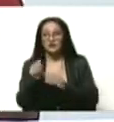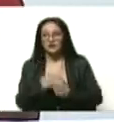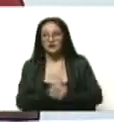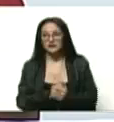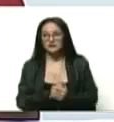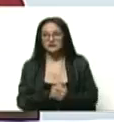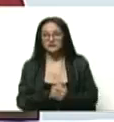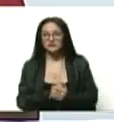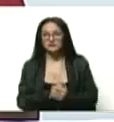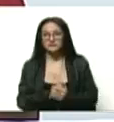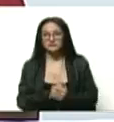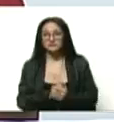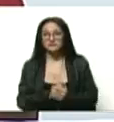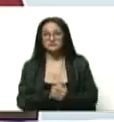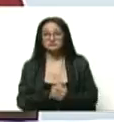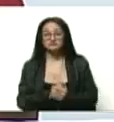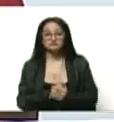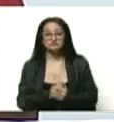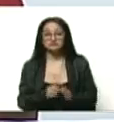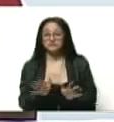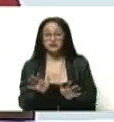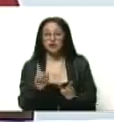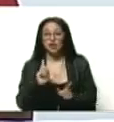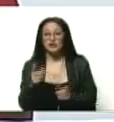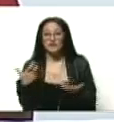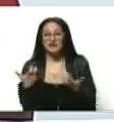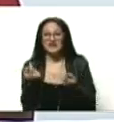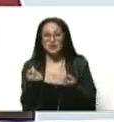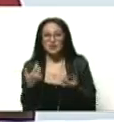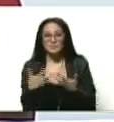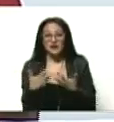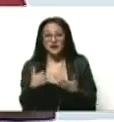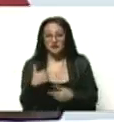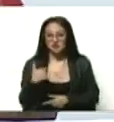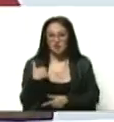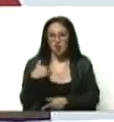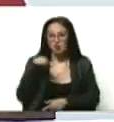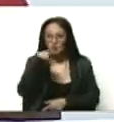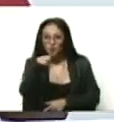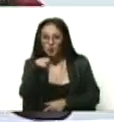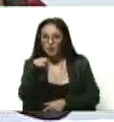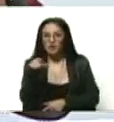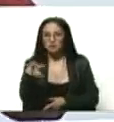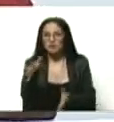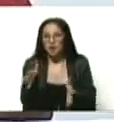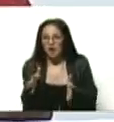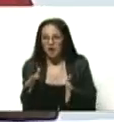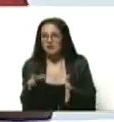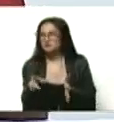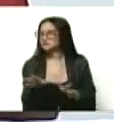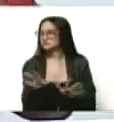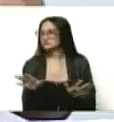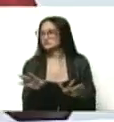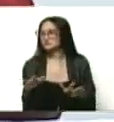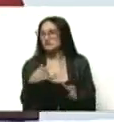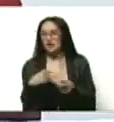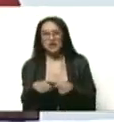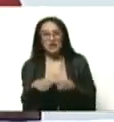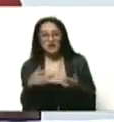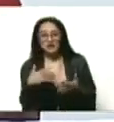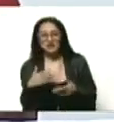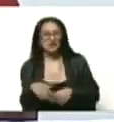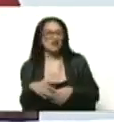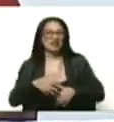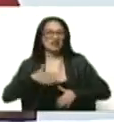aquí para arriba no puede haber ninguna pelea. Que si soy yo, que si eres tú, que si yo gano, yo arrebato, si pierdo